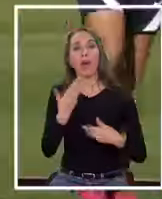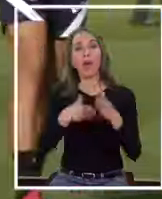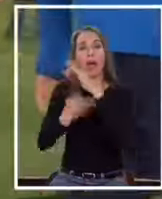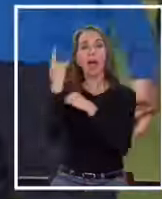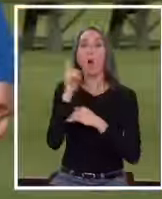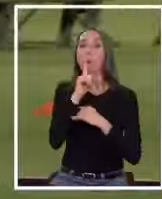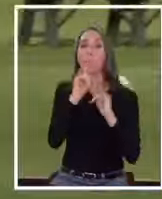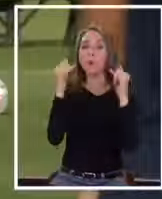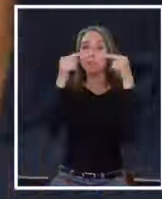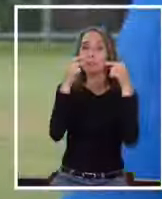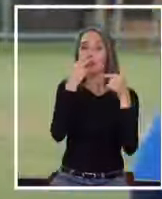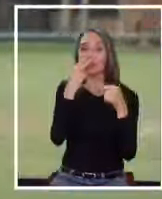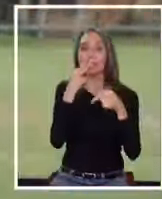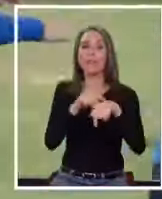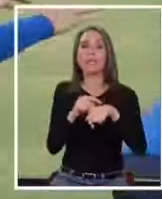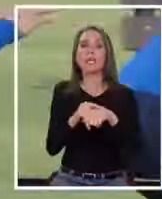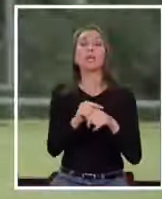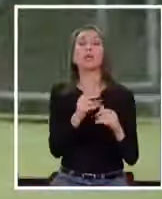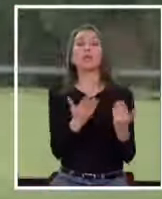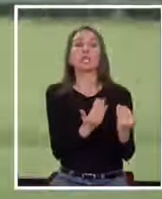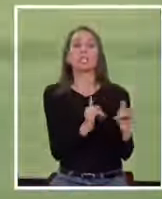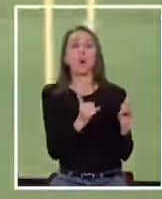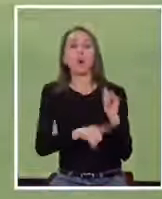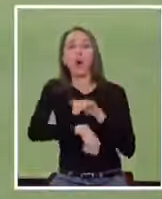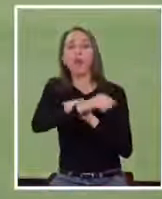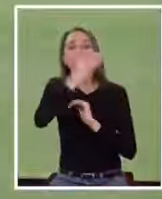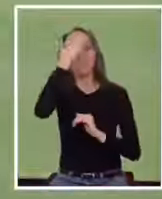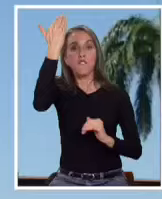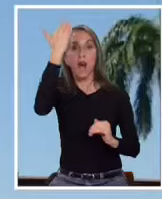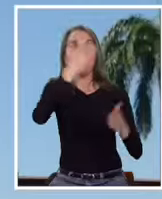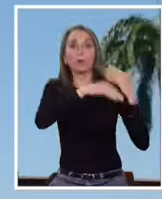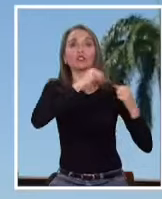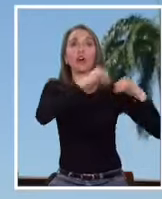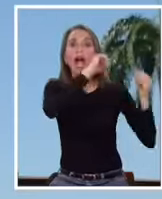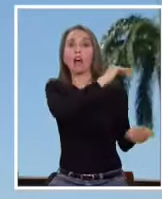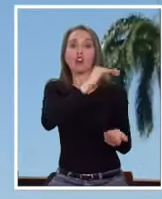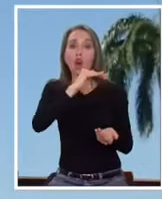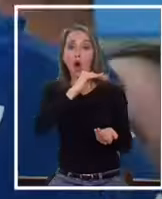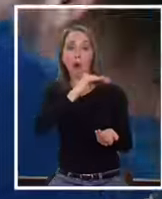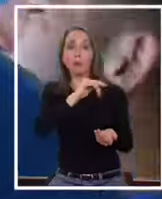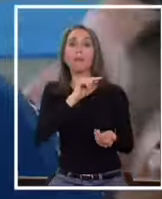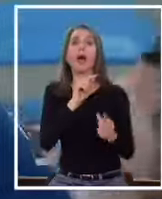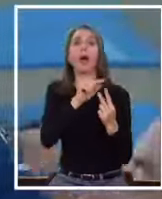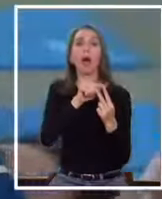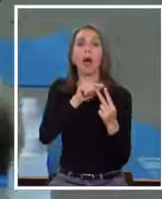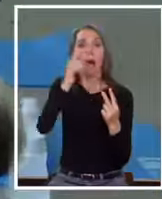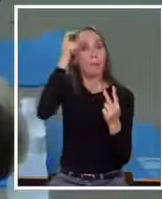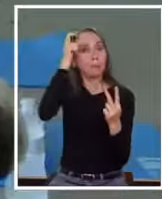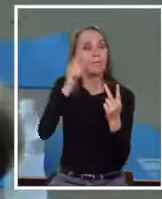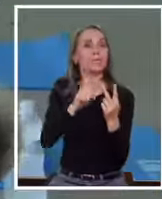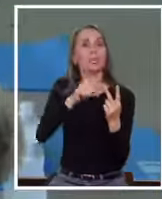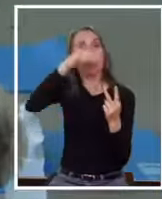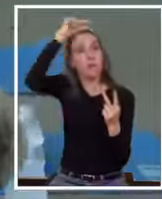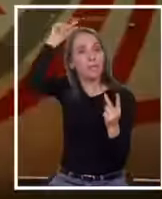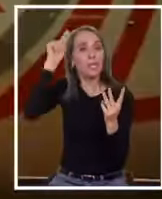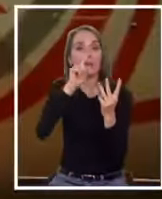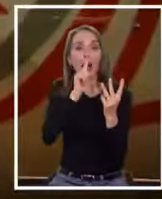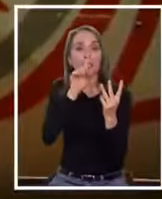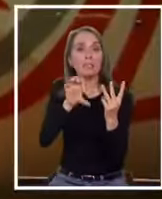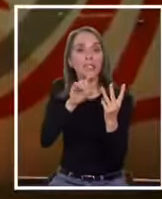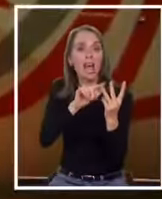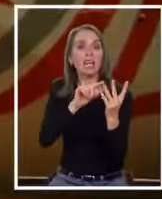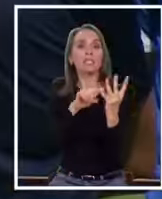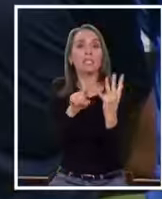anterior. La dependencia de la generación dorada existe indiscutiblemente. Bravo, Isla, Medel, Mena, Aránguiz, Vidal, Sánchez y Vargas aún